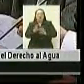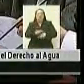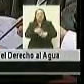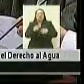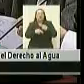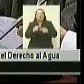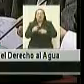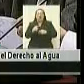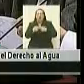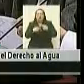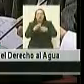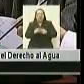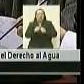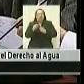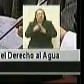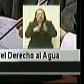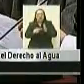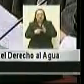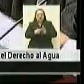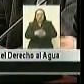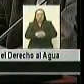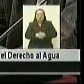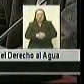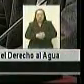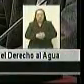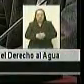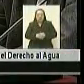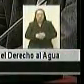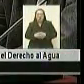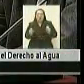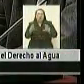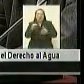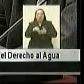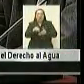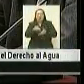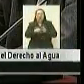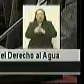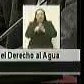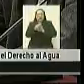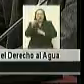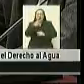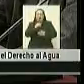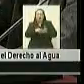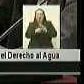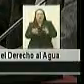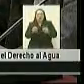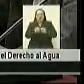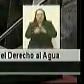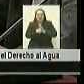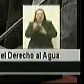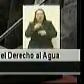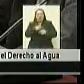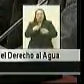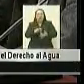Naciones Unidas, en una resolución, señala o reconoce que el derecho al agua potable y al saneamiento es un derecho